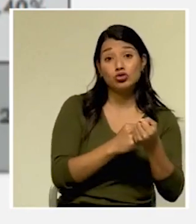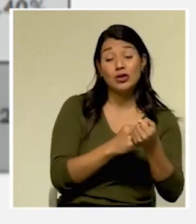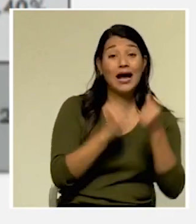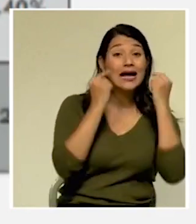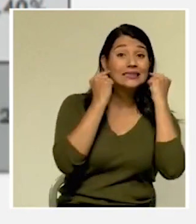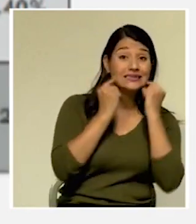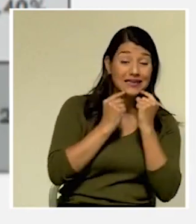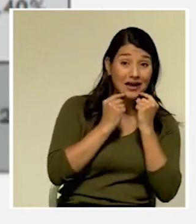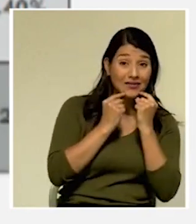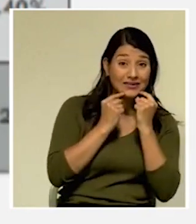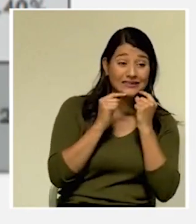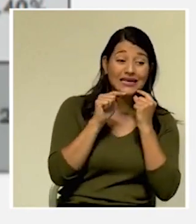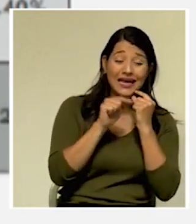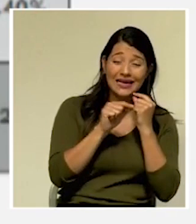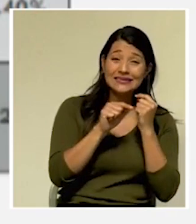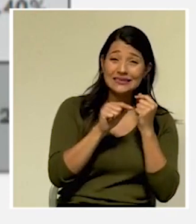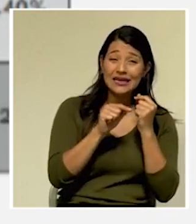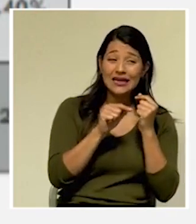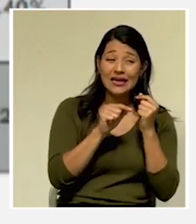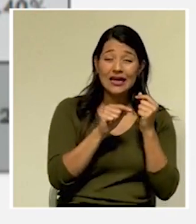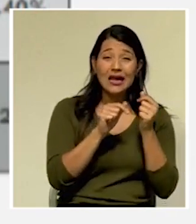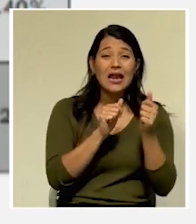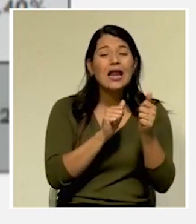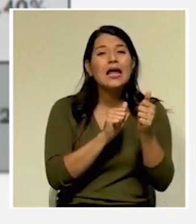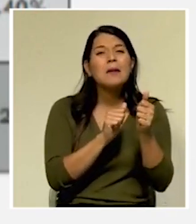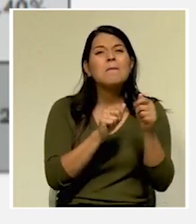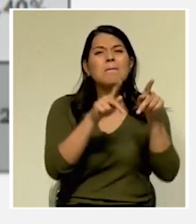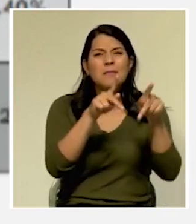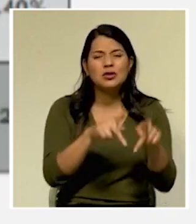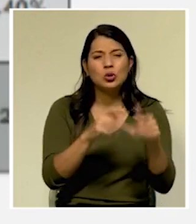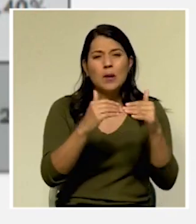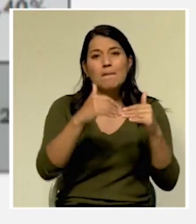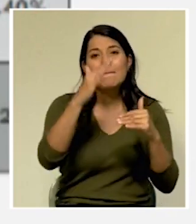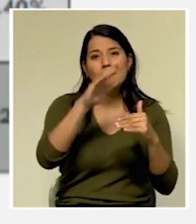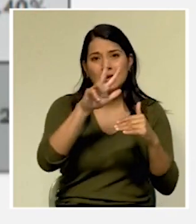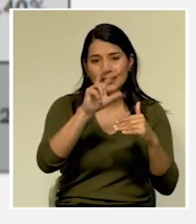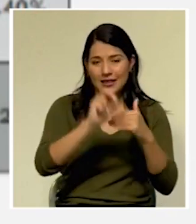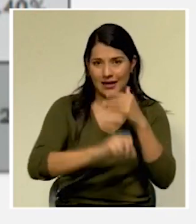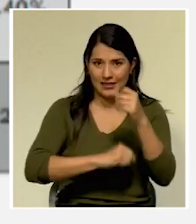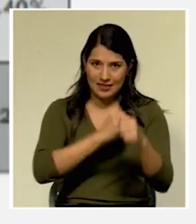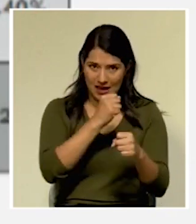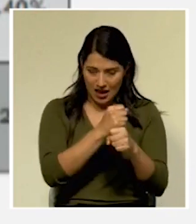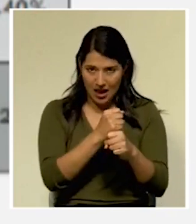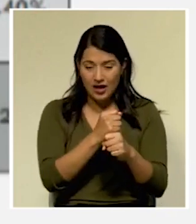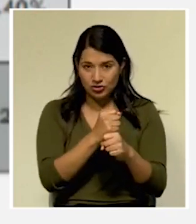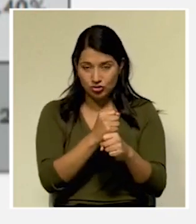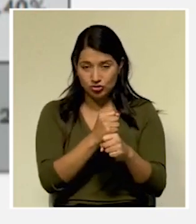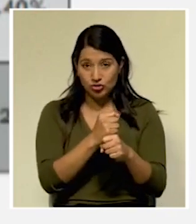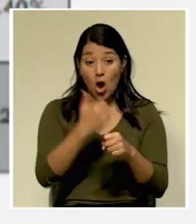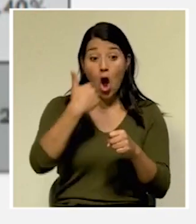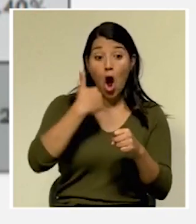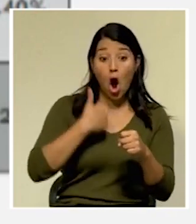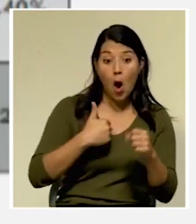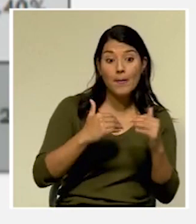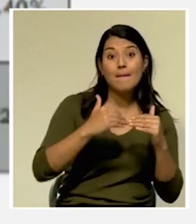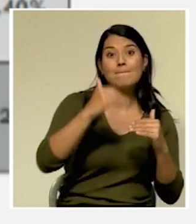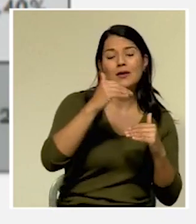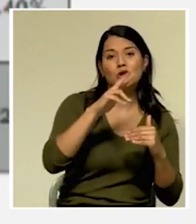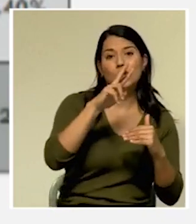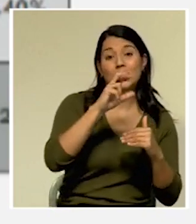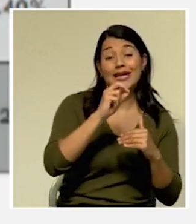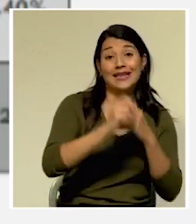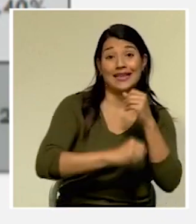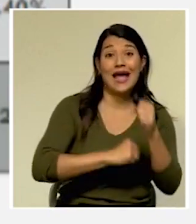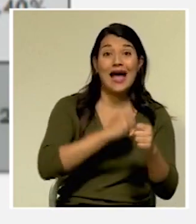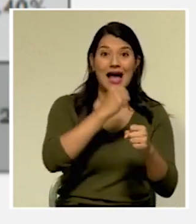un votante mayor, en términos generales, a los 30 años, ¿verdad? Entonces, hombres mayores de 30 años